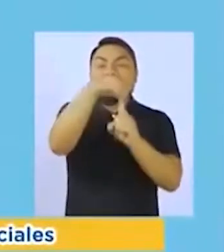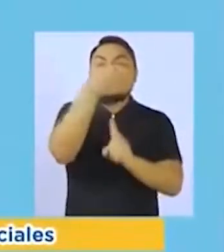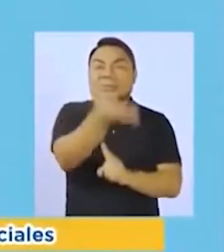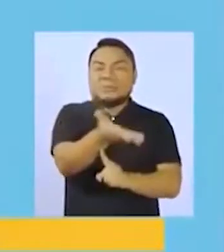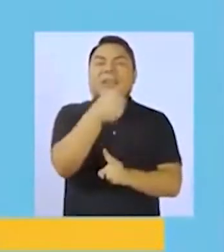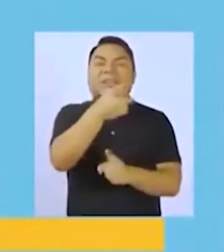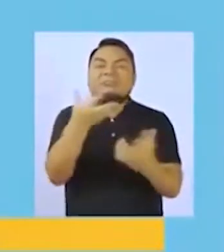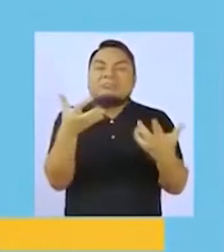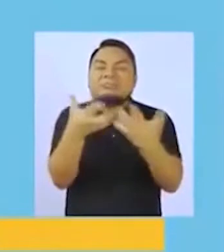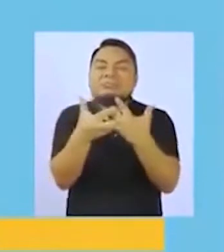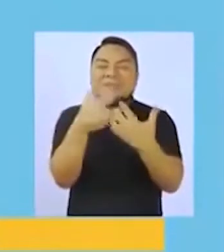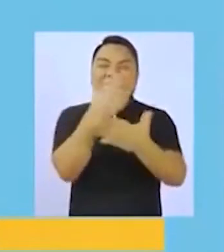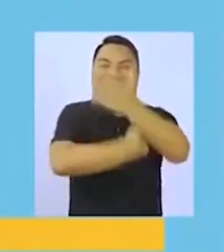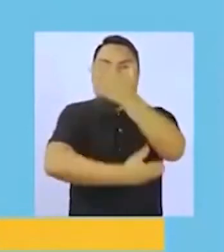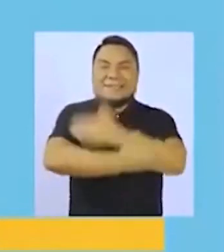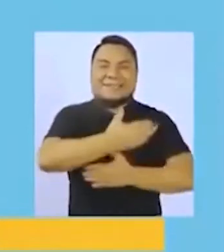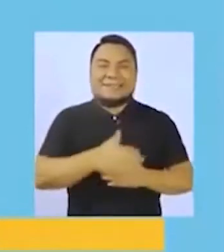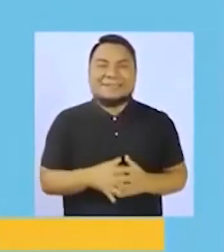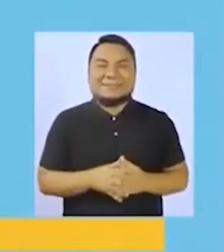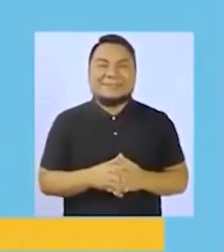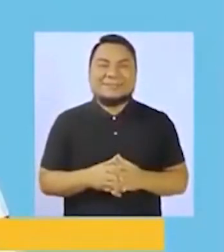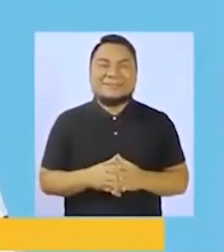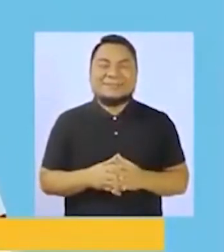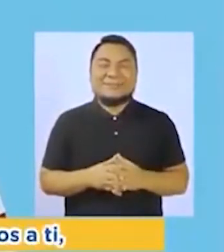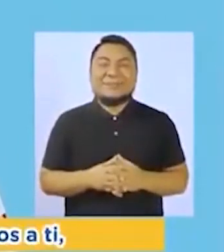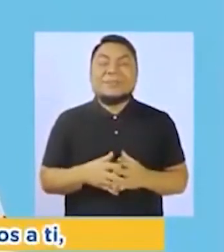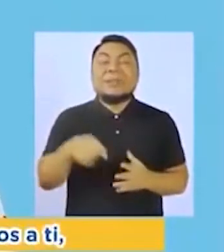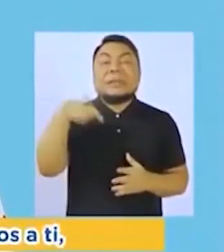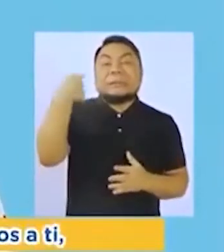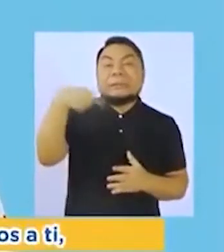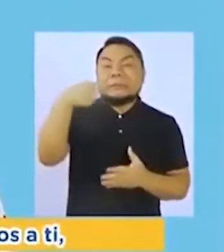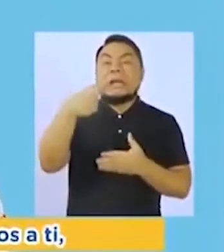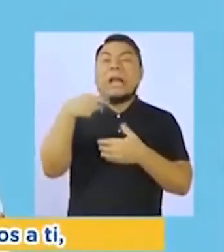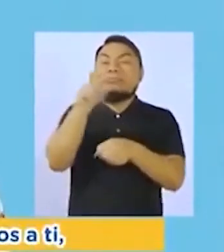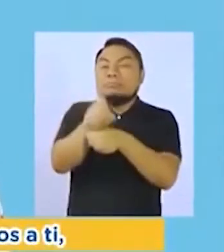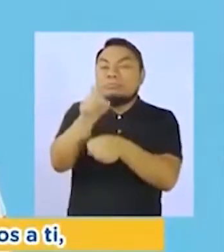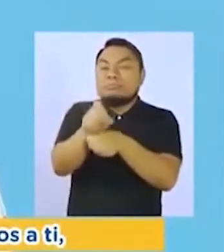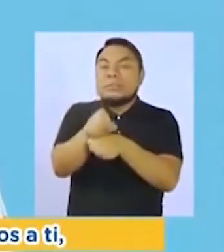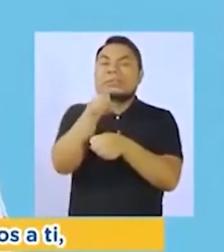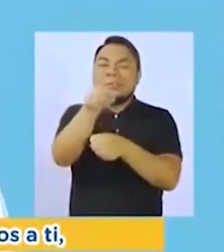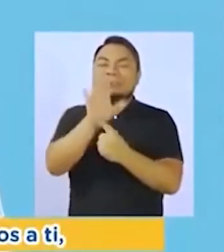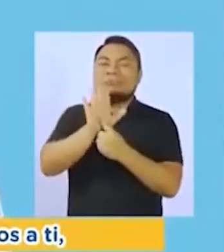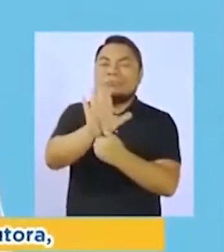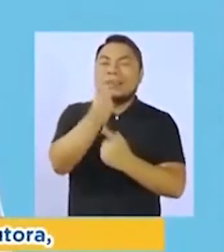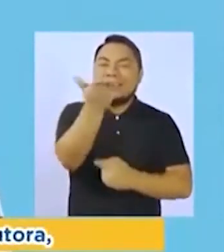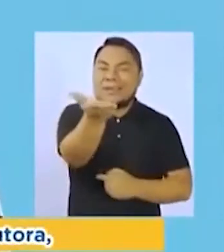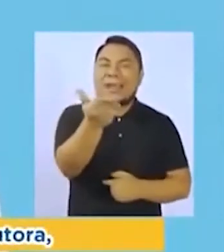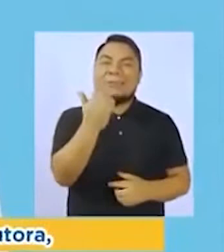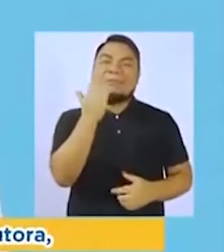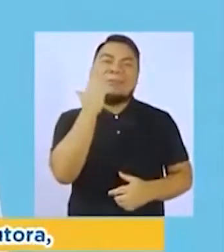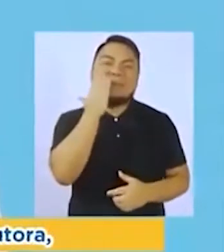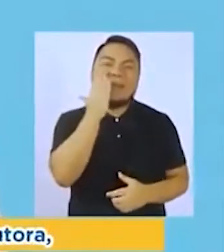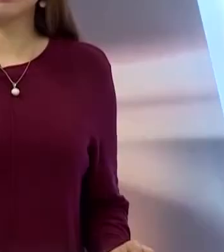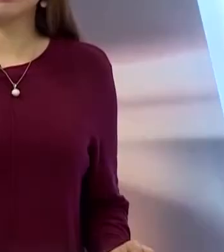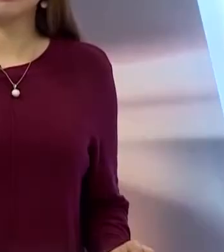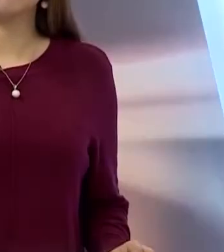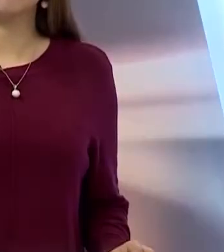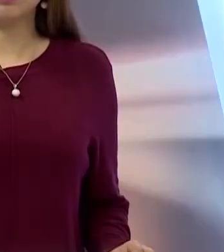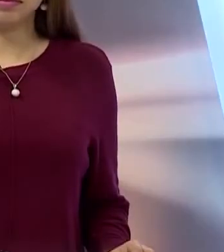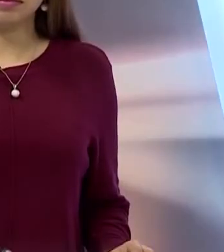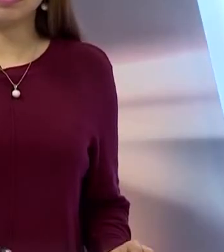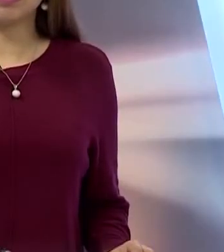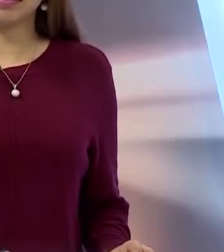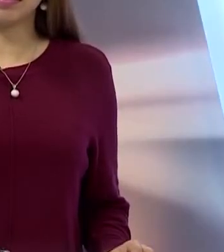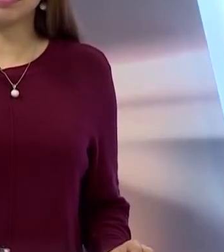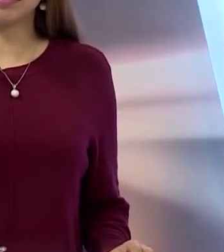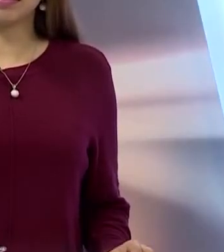También tenemos en estas últimas semanas recursos adaptados a formatos accesibles. ¿Qué quiere